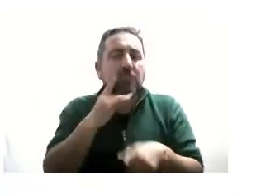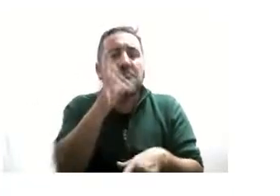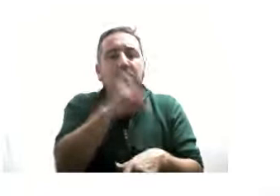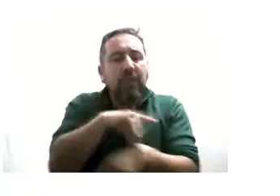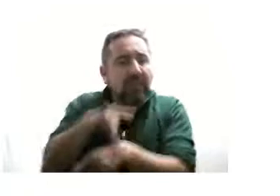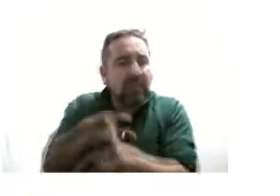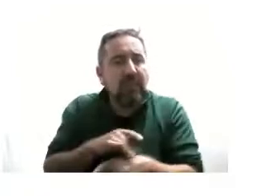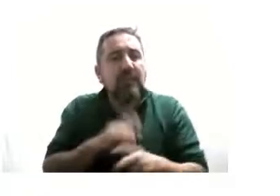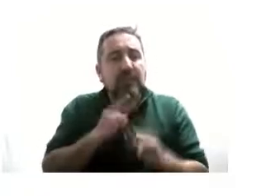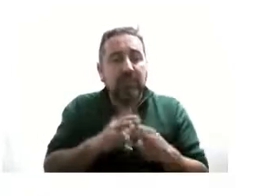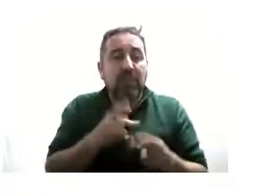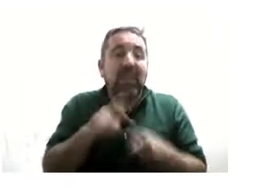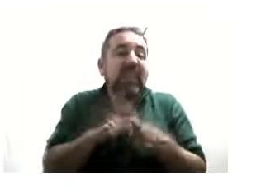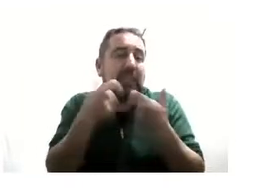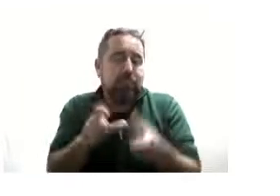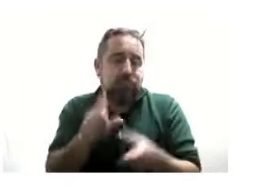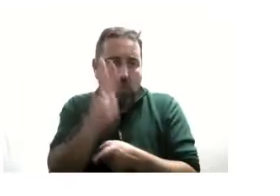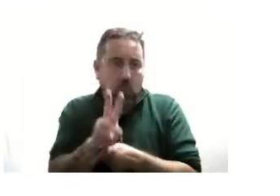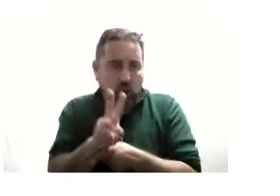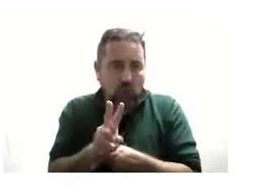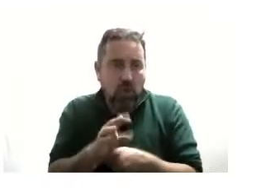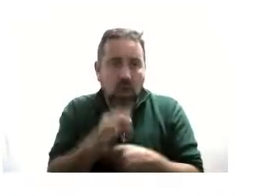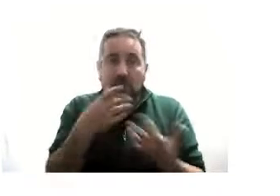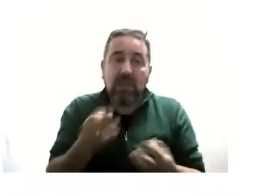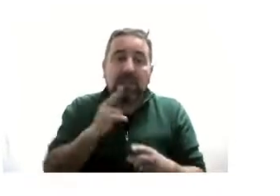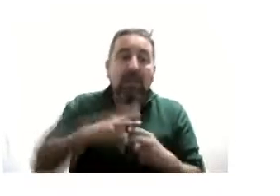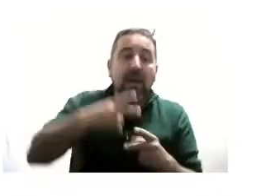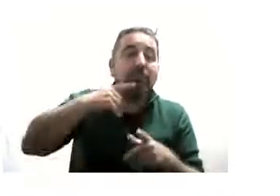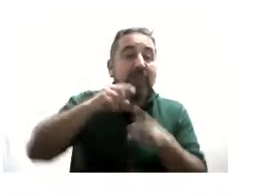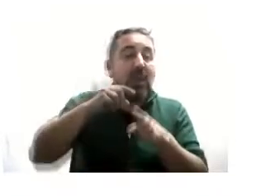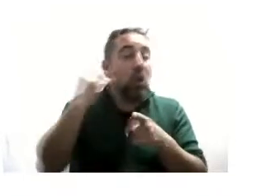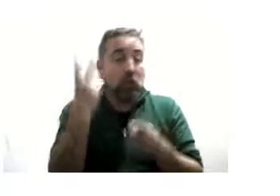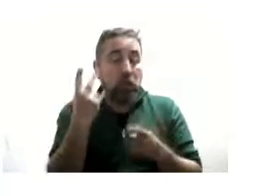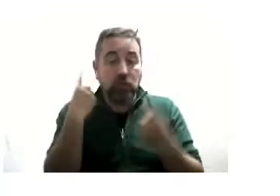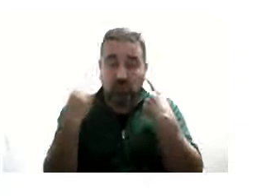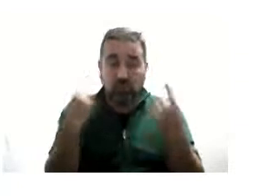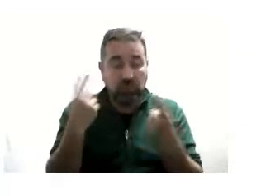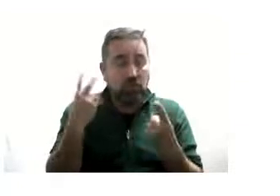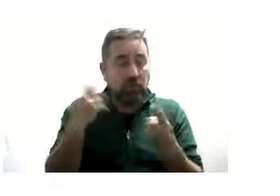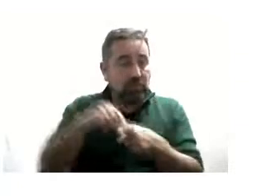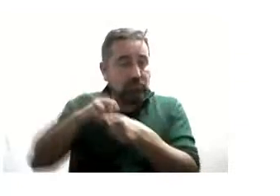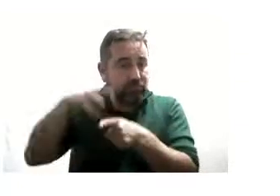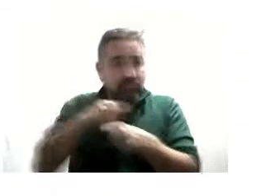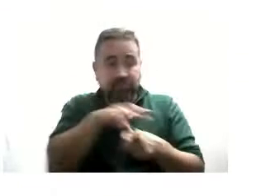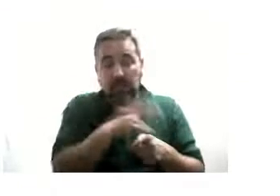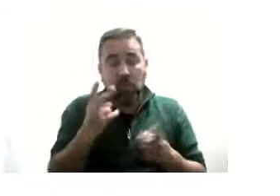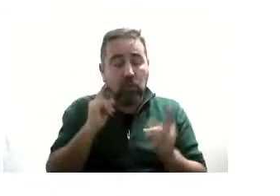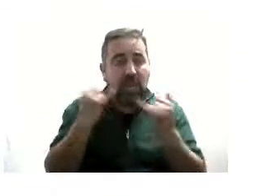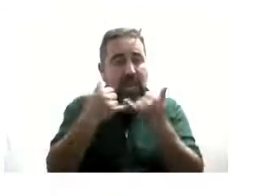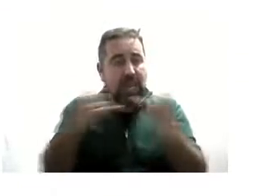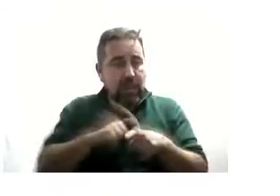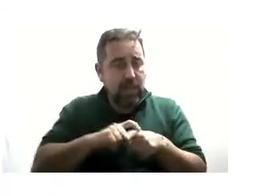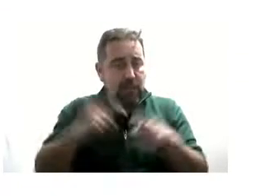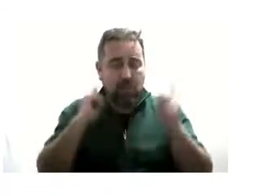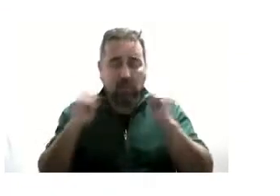tienen neurofibromatosis tipo 2, porque en este caso suelen tener neurinomas en los dos nervios auditivos y sabemos que la evolución habitual de la